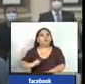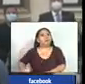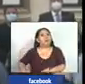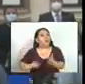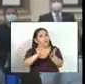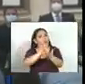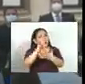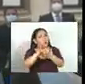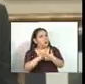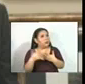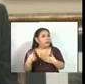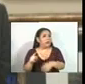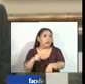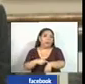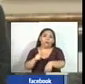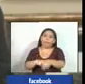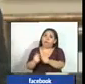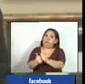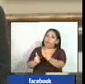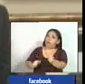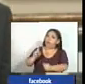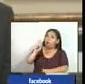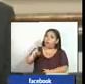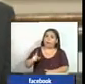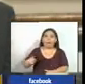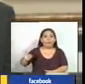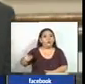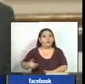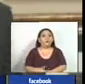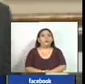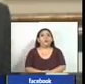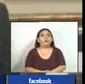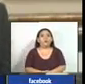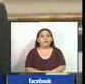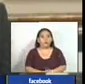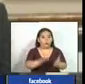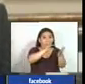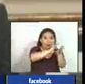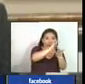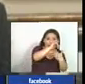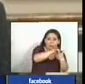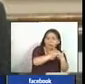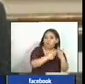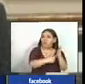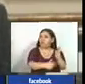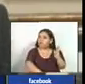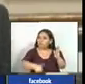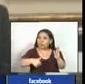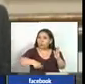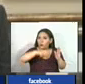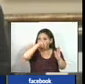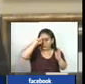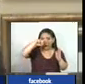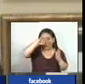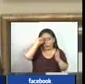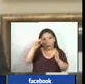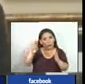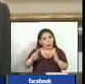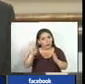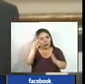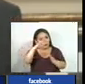lleva un año de atraso. Un proyecto que traerá grandes beneficios a la región centroamericana.